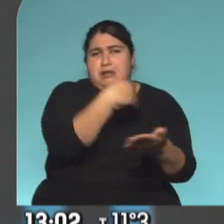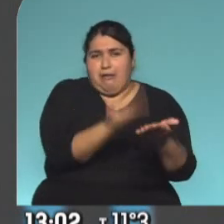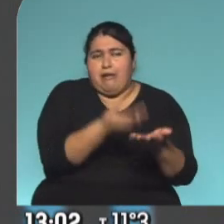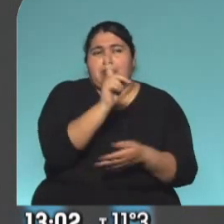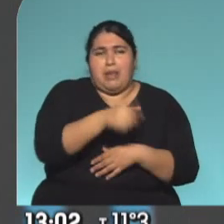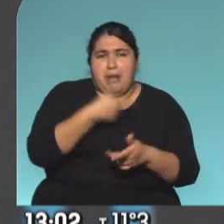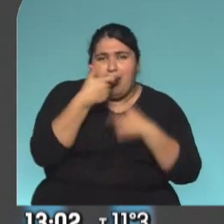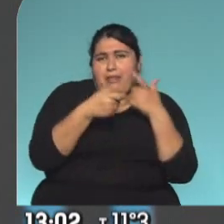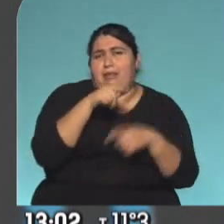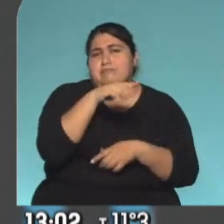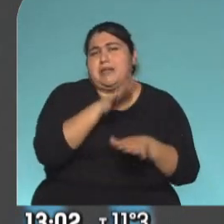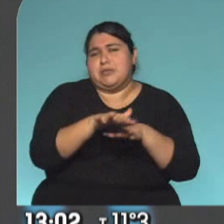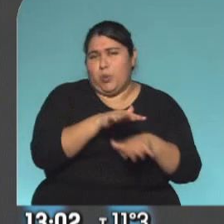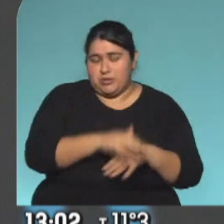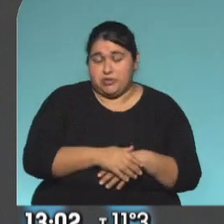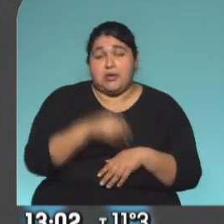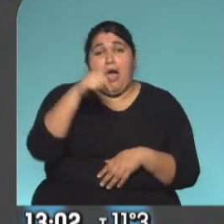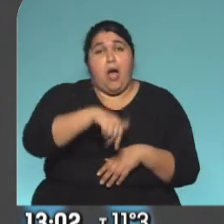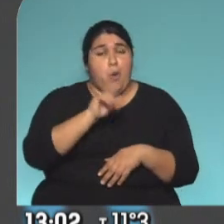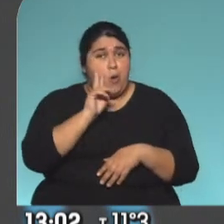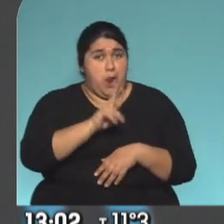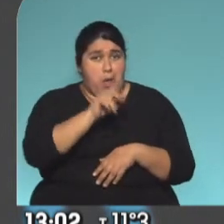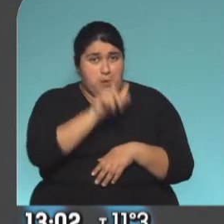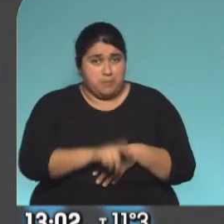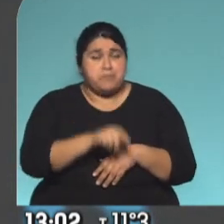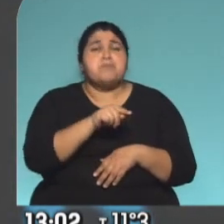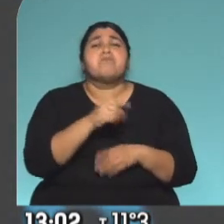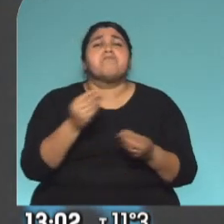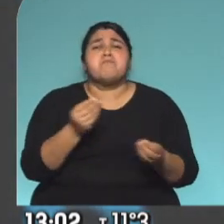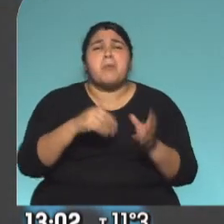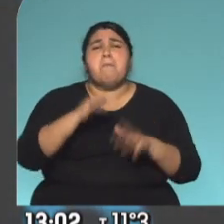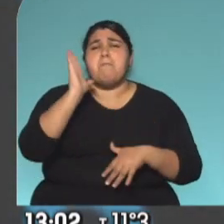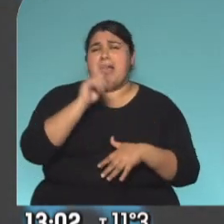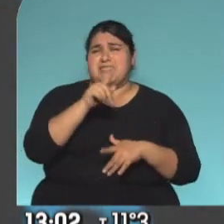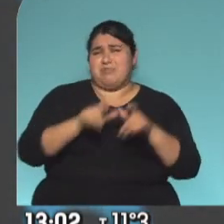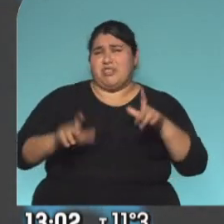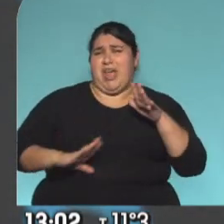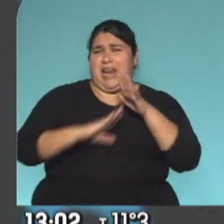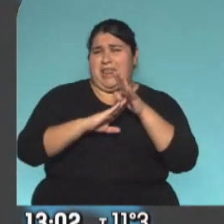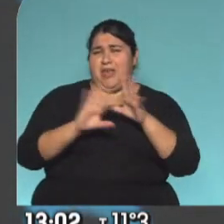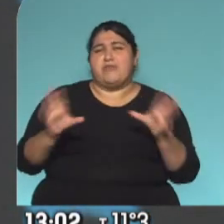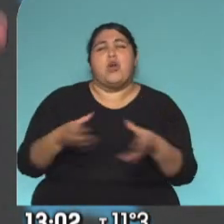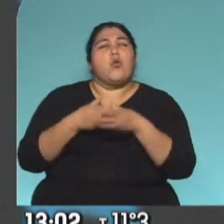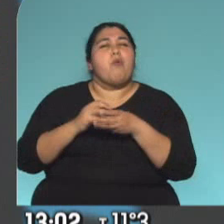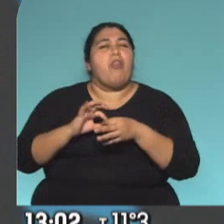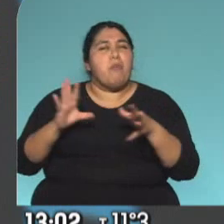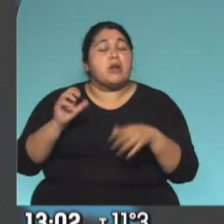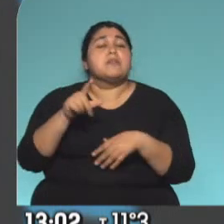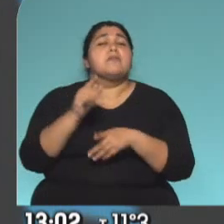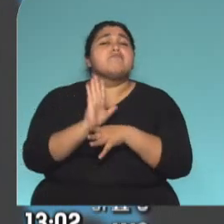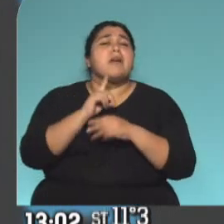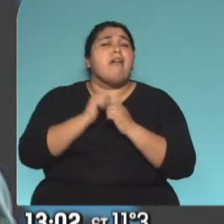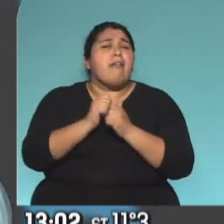esa situación, pero ahora lo que estamos viendo es una reacción por parte de los principales líderes del Partido Demócrata de acompañamiento,